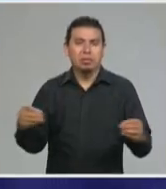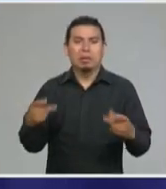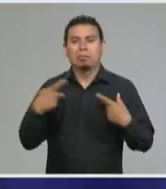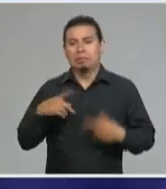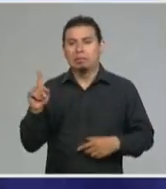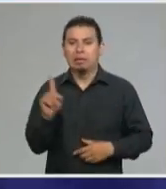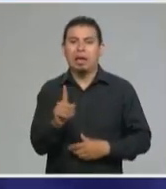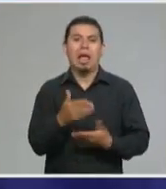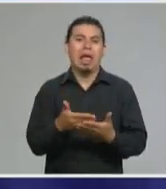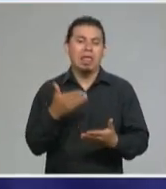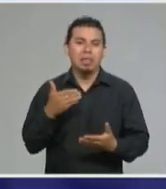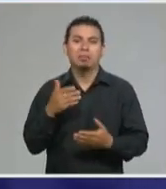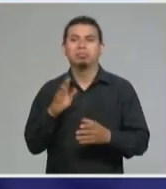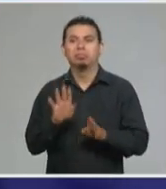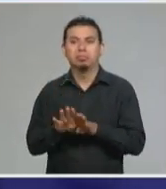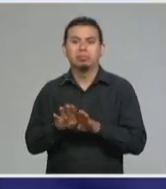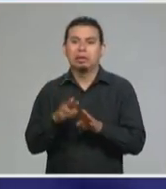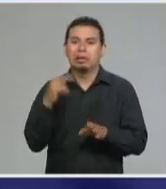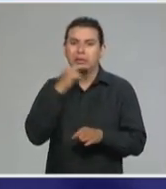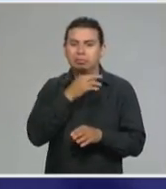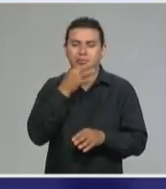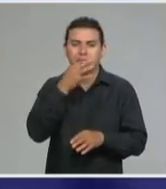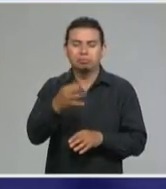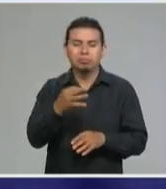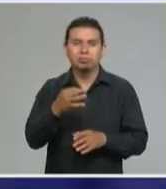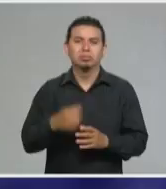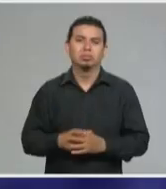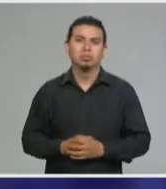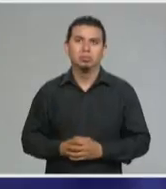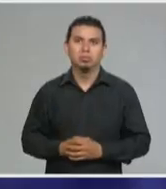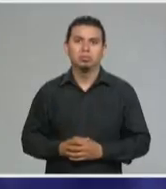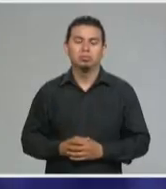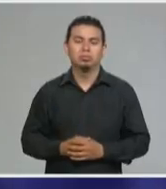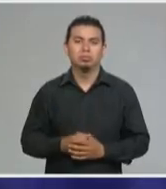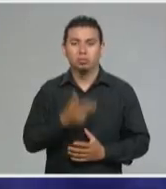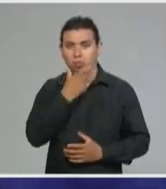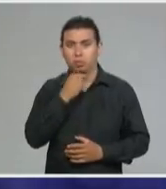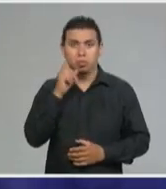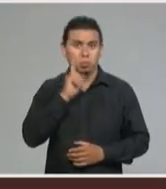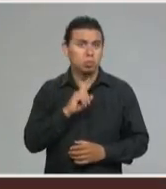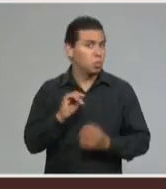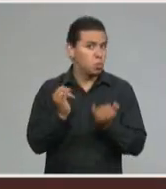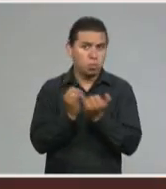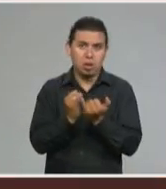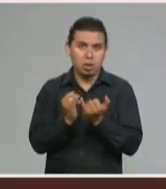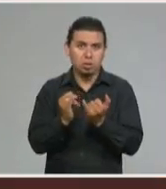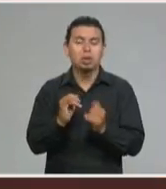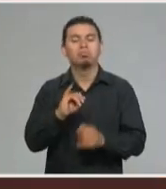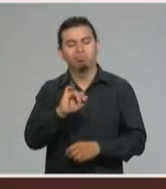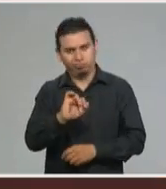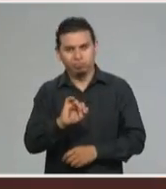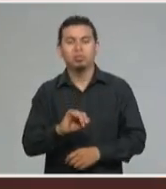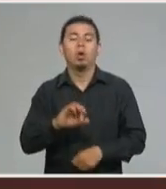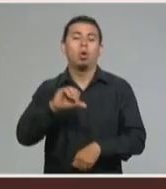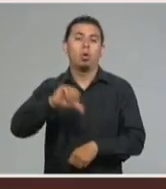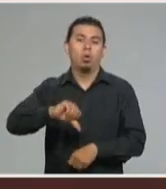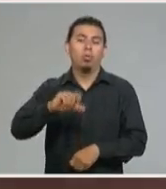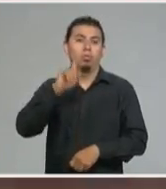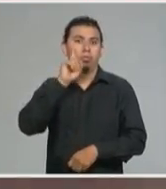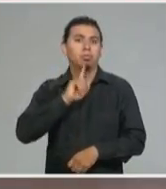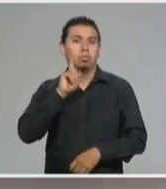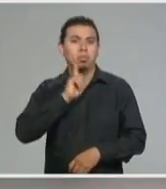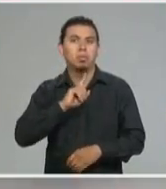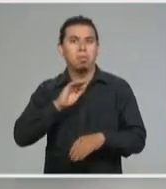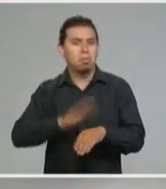tener medidas de alarma para diagnosticarlo. ¿Impacta lo mismo en hombres que en mujeres? Sí. Hoy en día en las mujeres ha